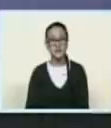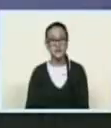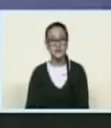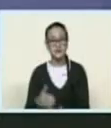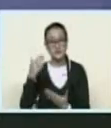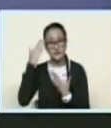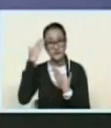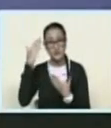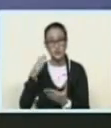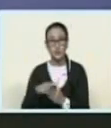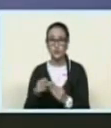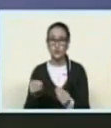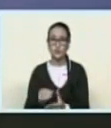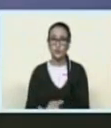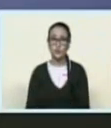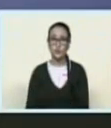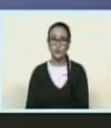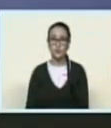Ponce,